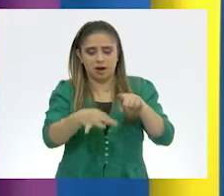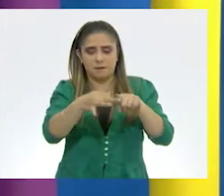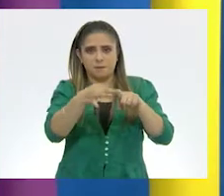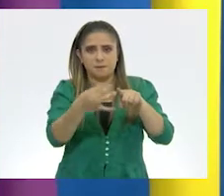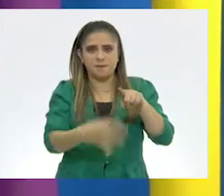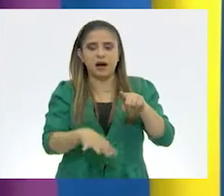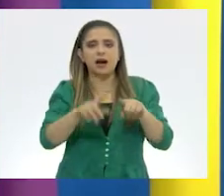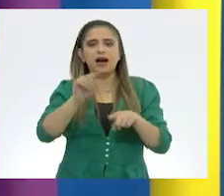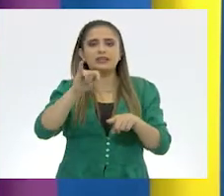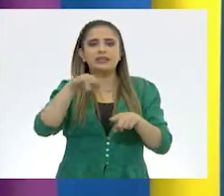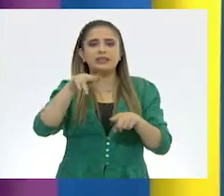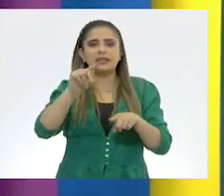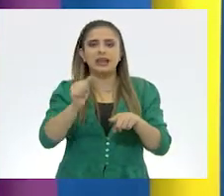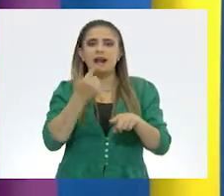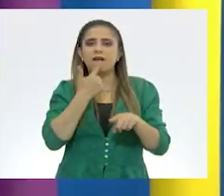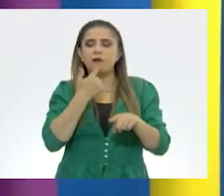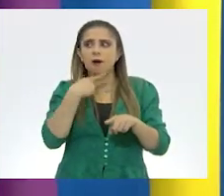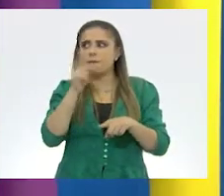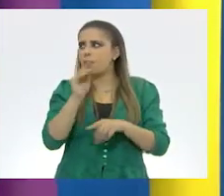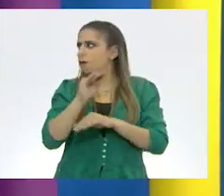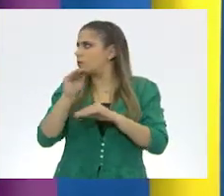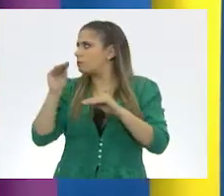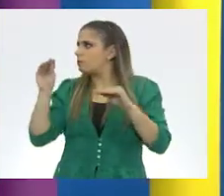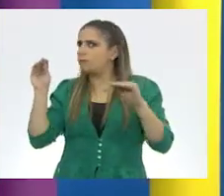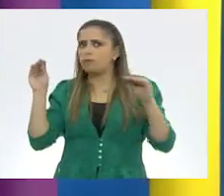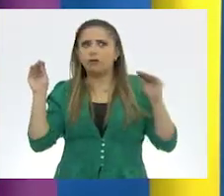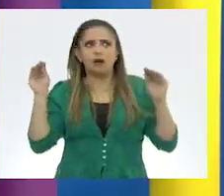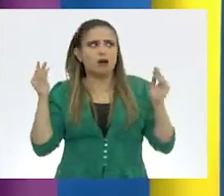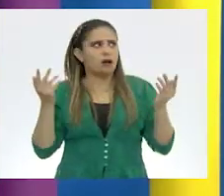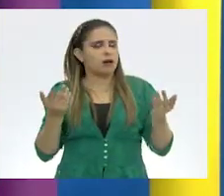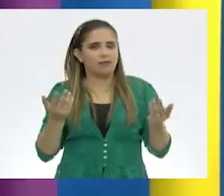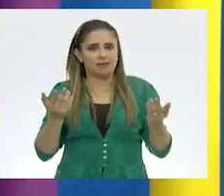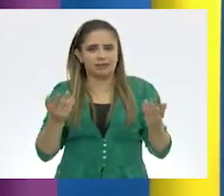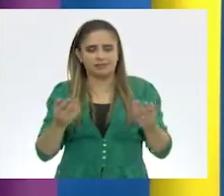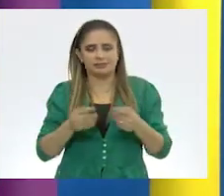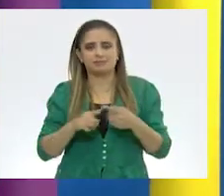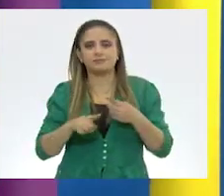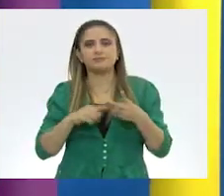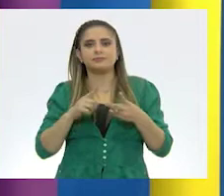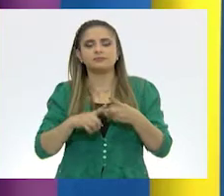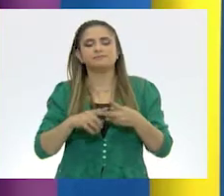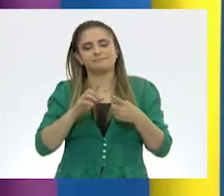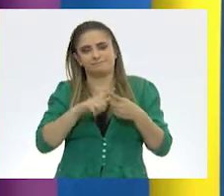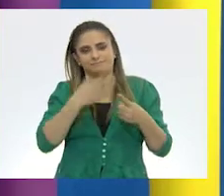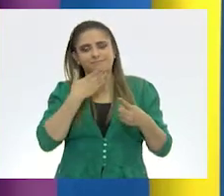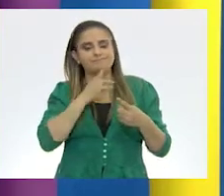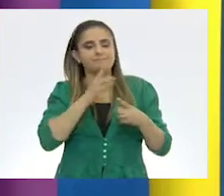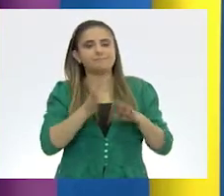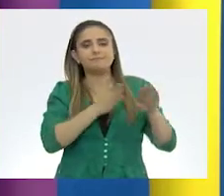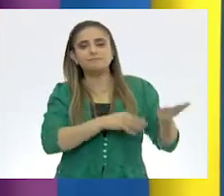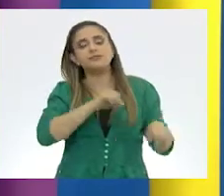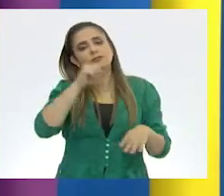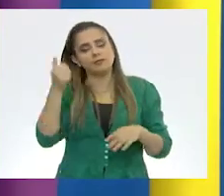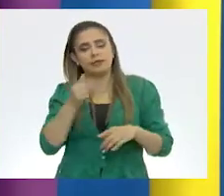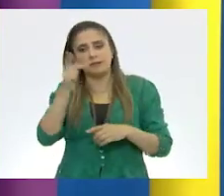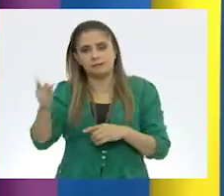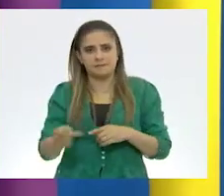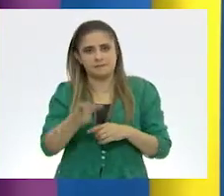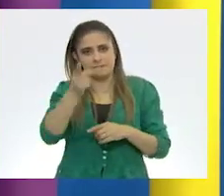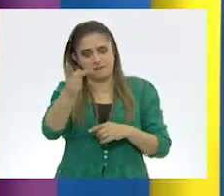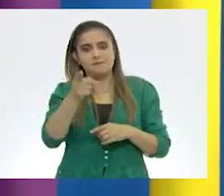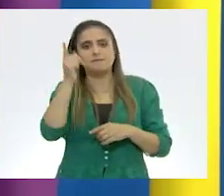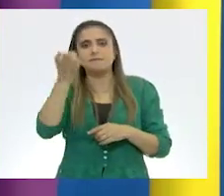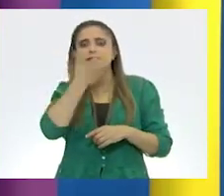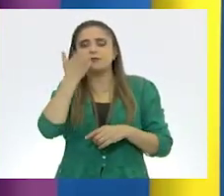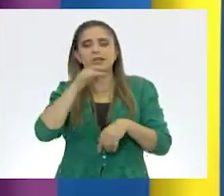tinta roja, pero no había nadie. La siguiente pregunta nos la envía Itzae, quien estudia en una escuela